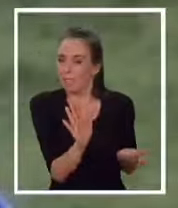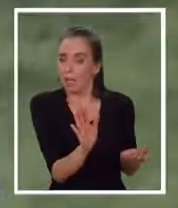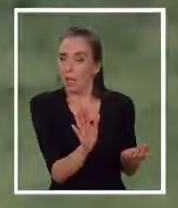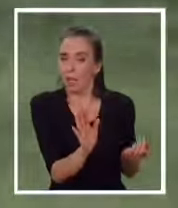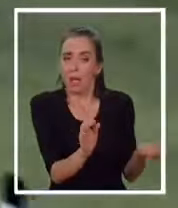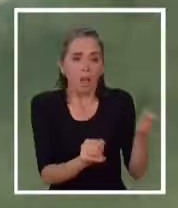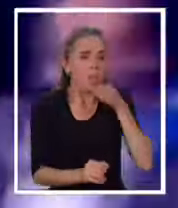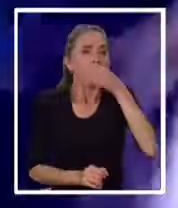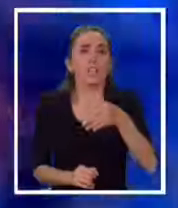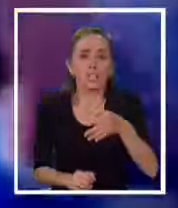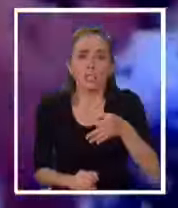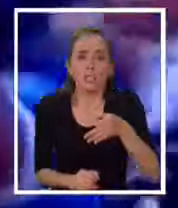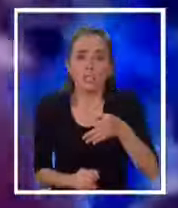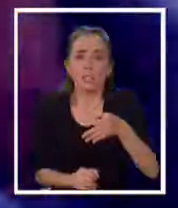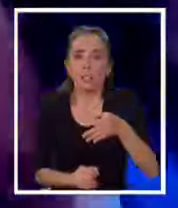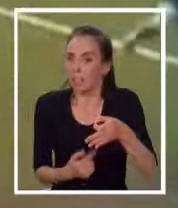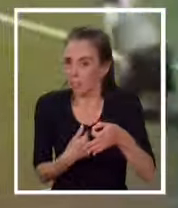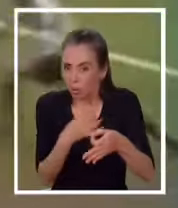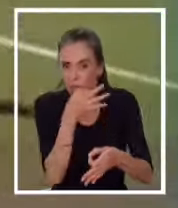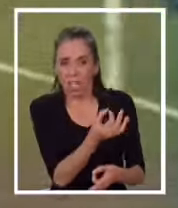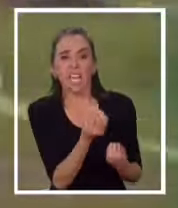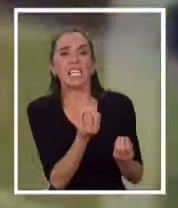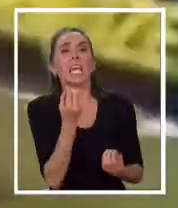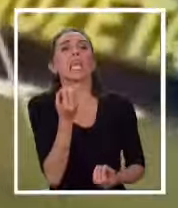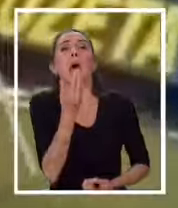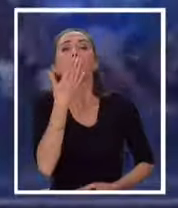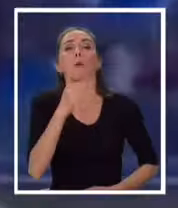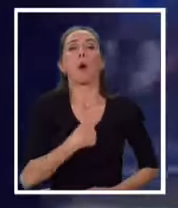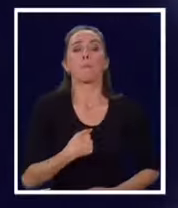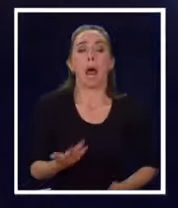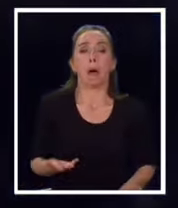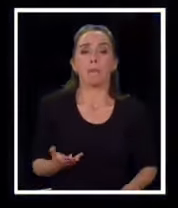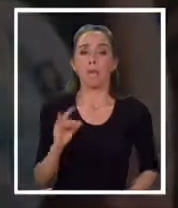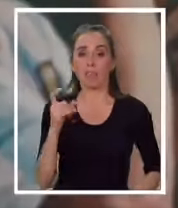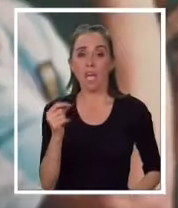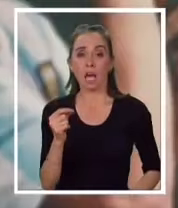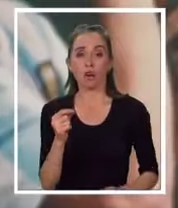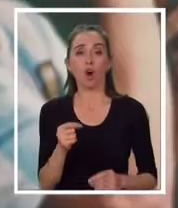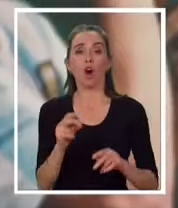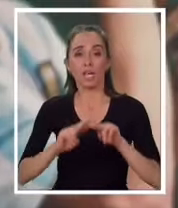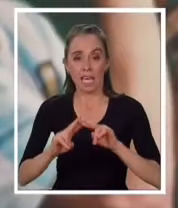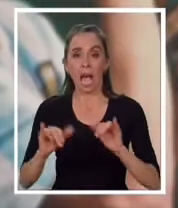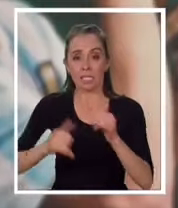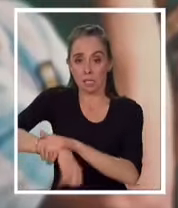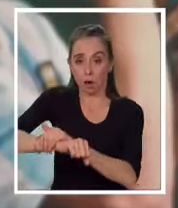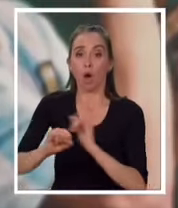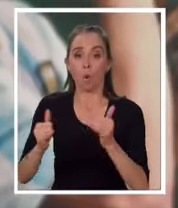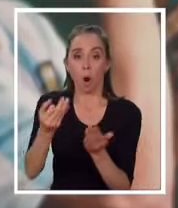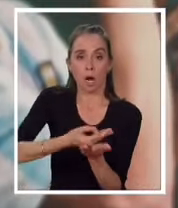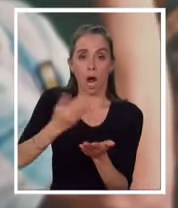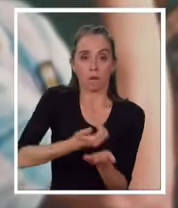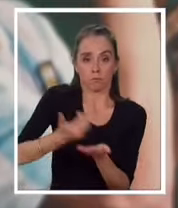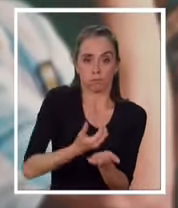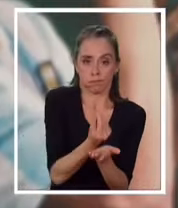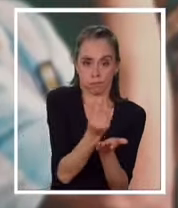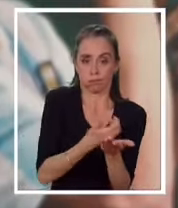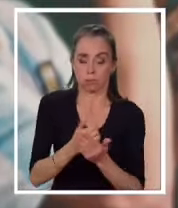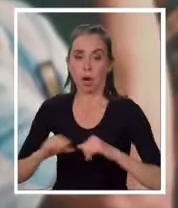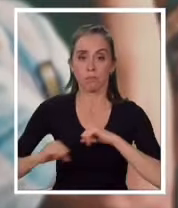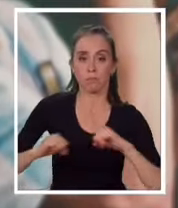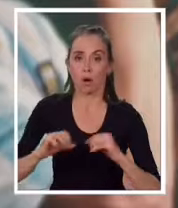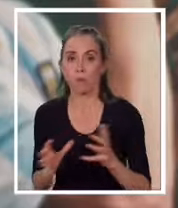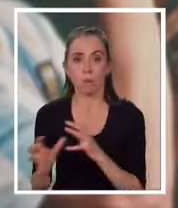señalan, me diría, ¿qué me convenía a mí? Un Diego facturando, vamos a hablar comercialmente, un Diego